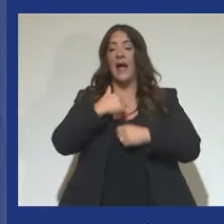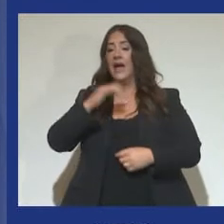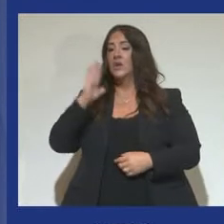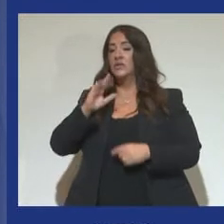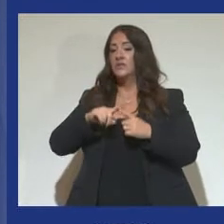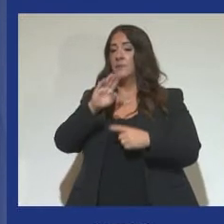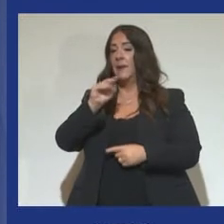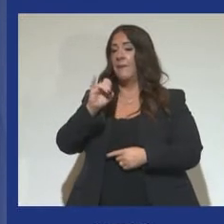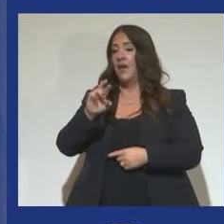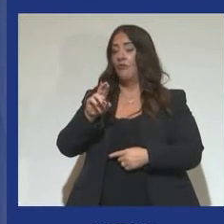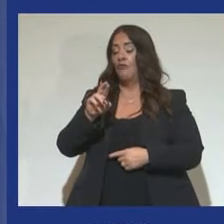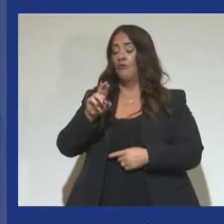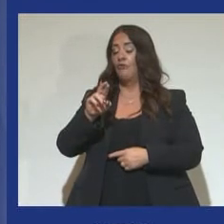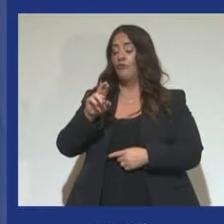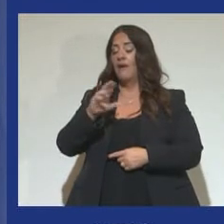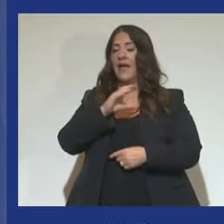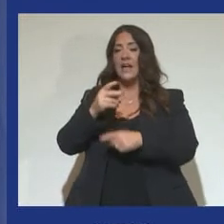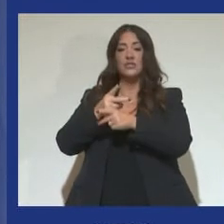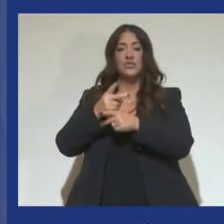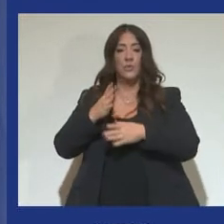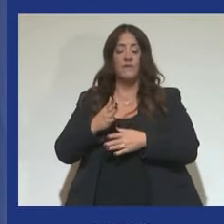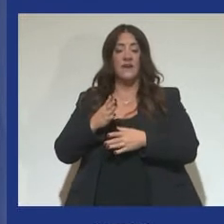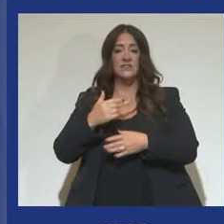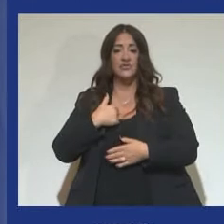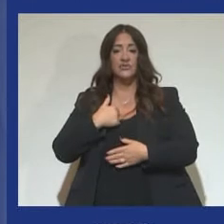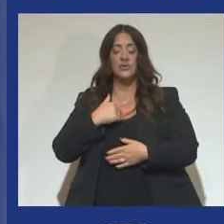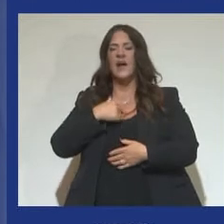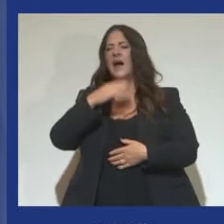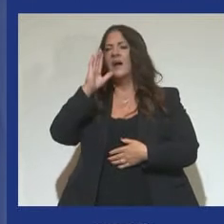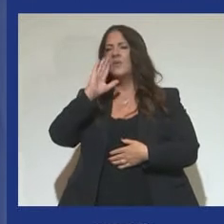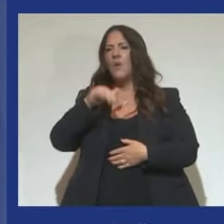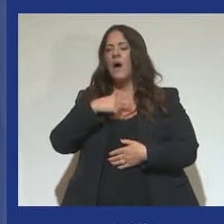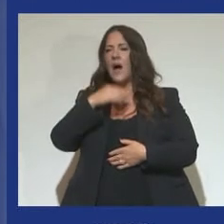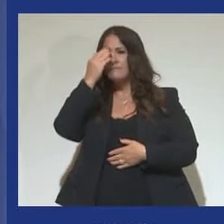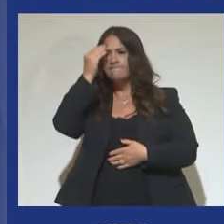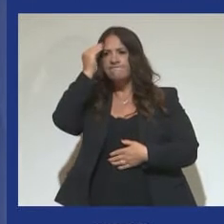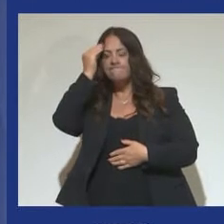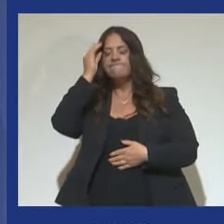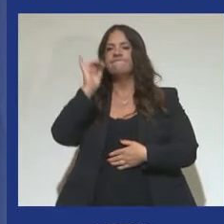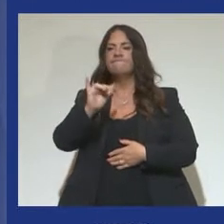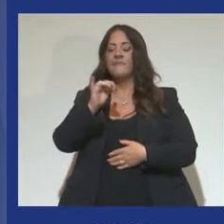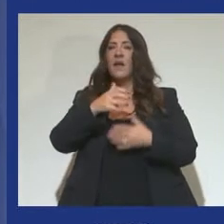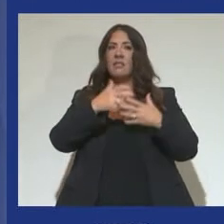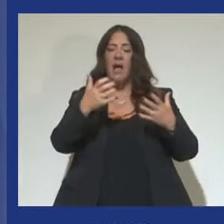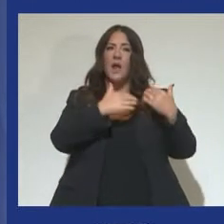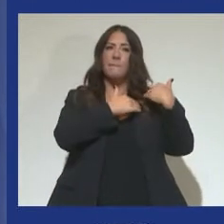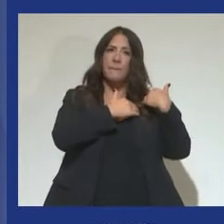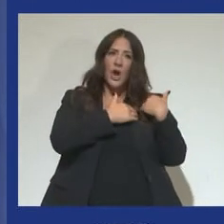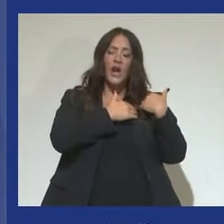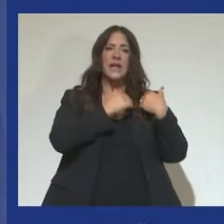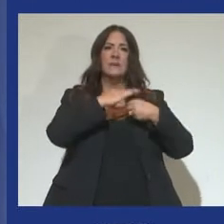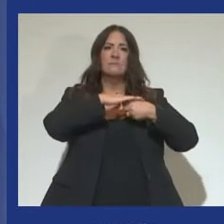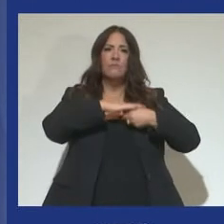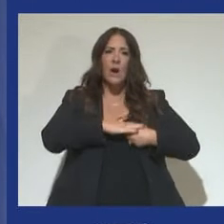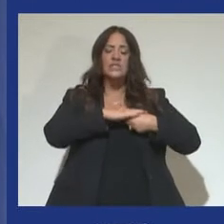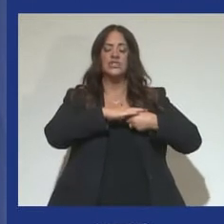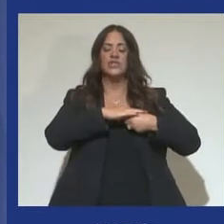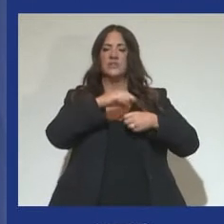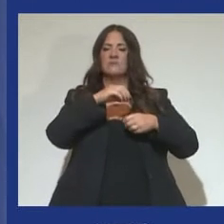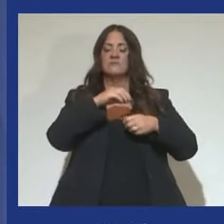como alcalde y supervisor del condado estoy muy consciente de